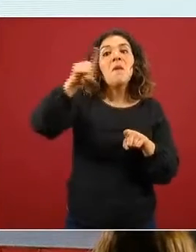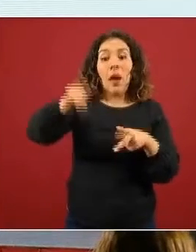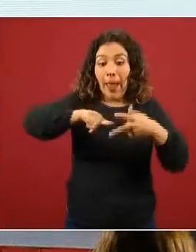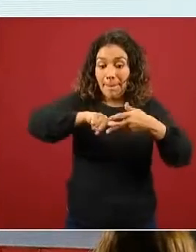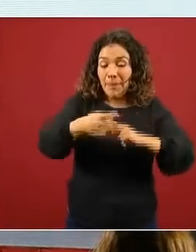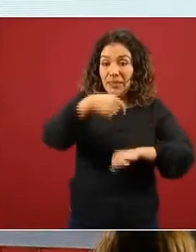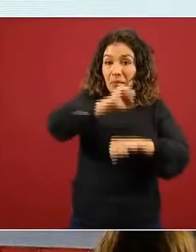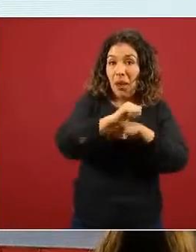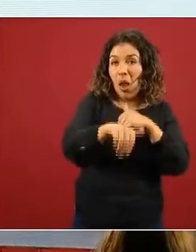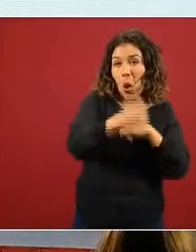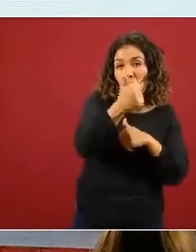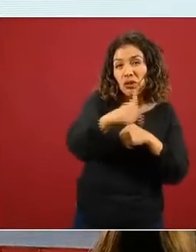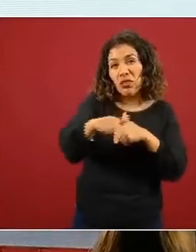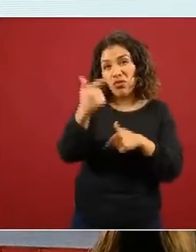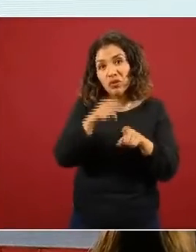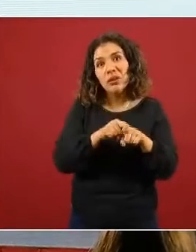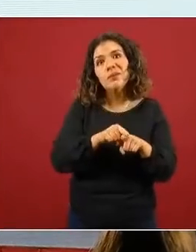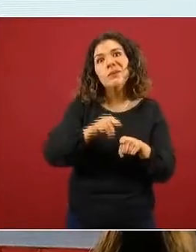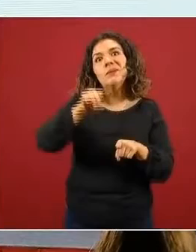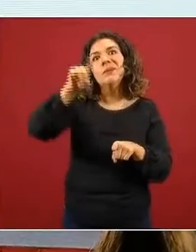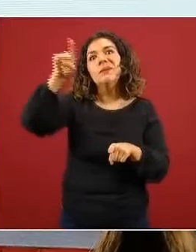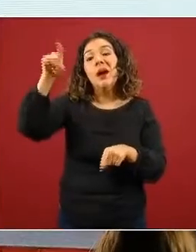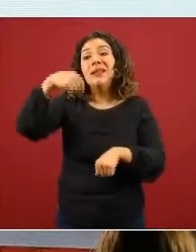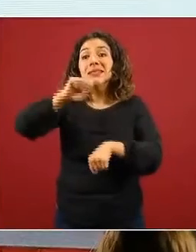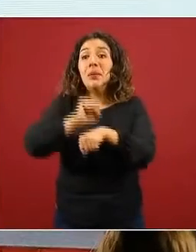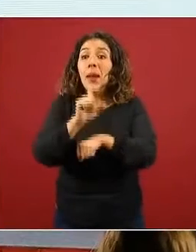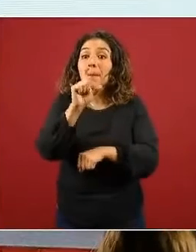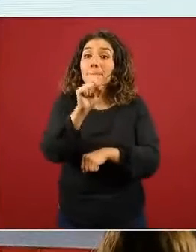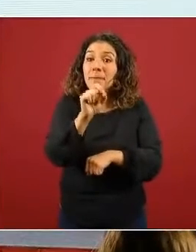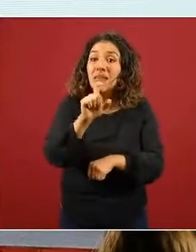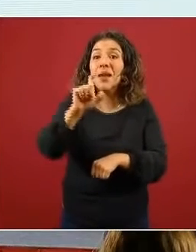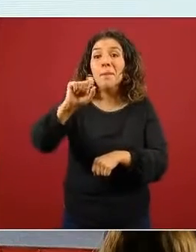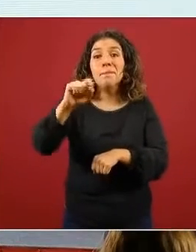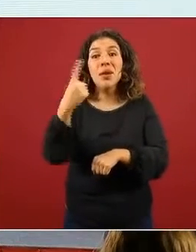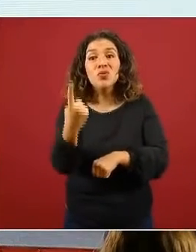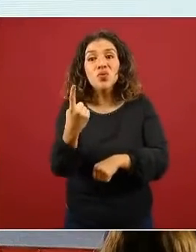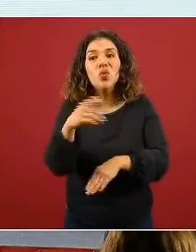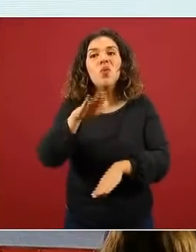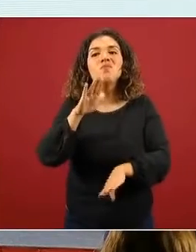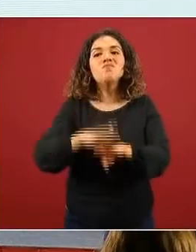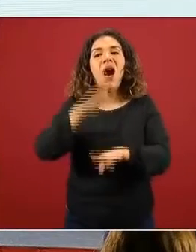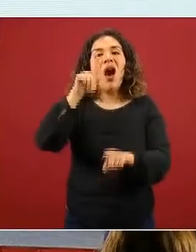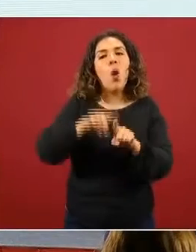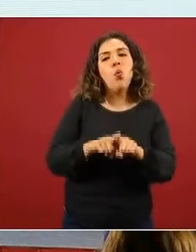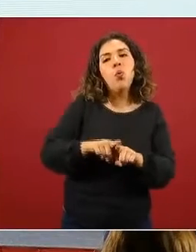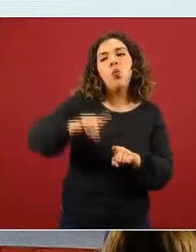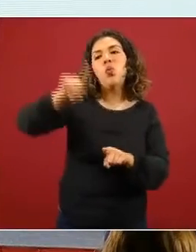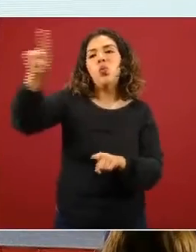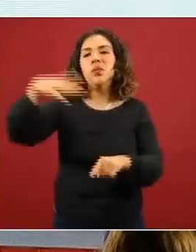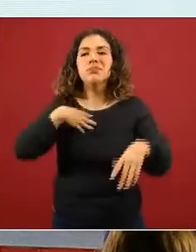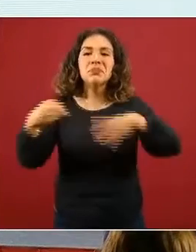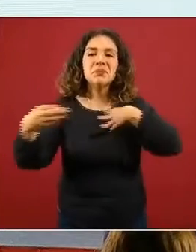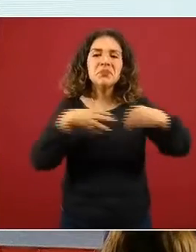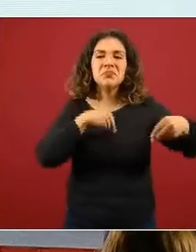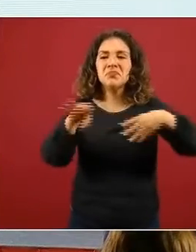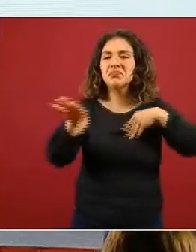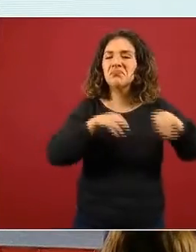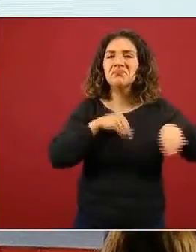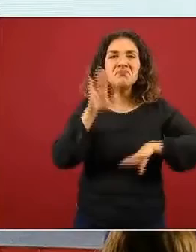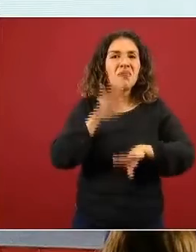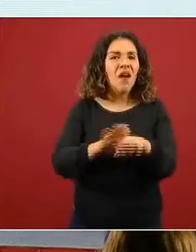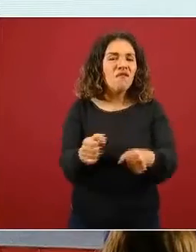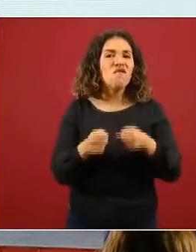semana 11-12, y es a partir de la semana 20-21 en donde hay un incremento en la velocidad de